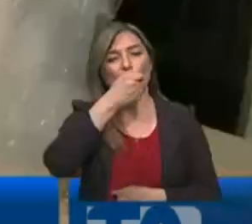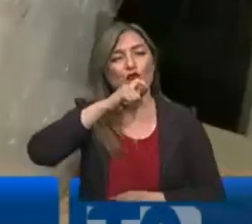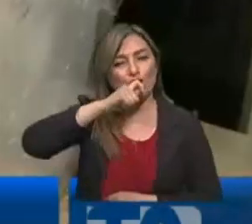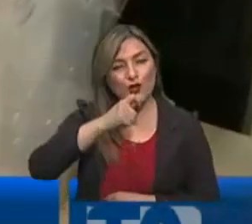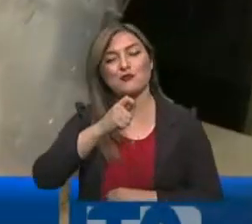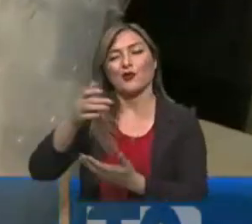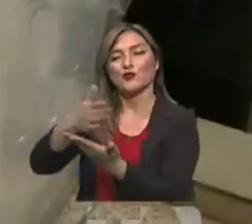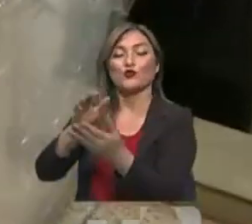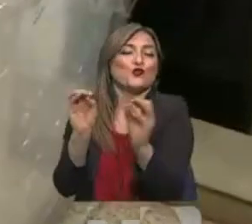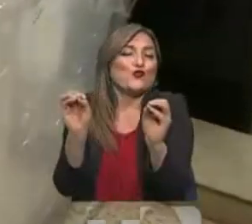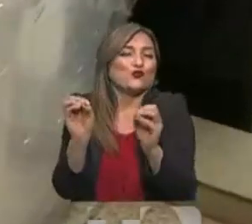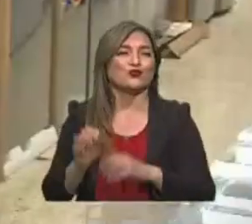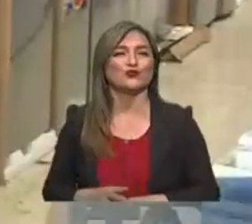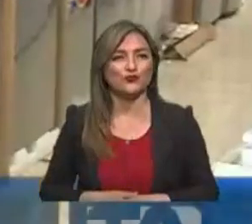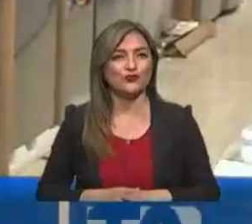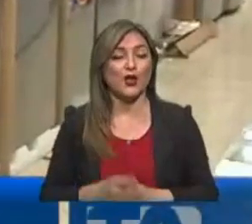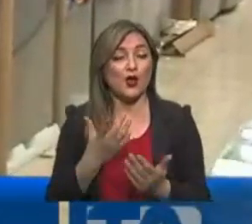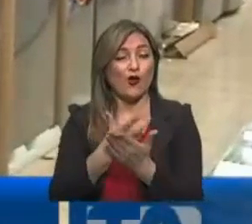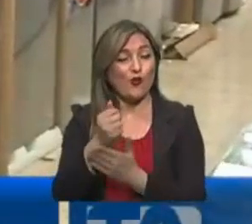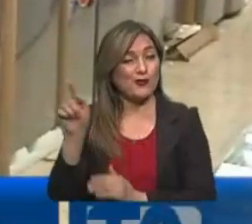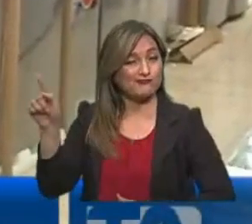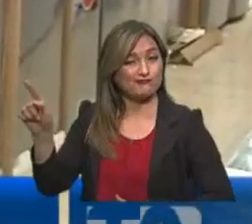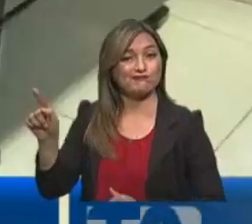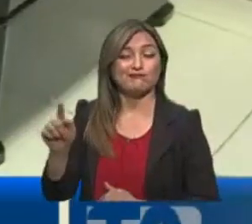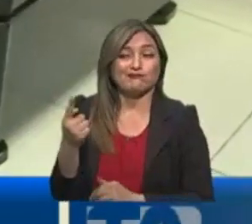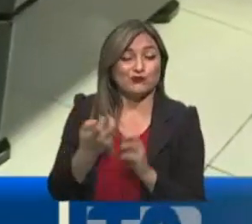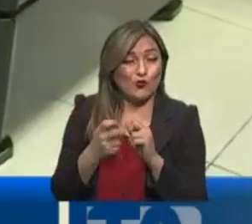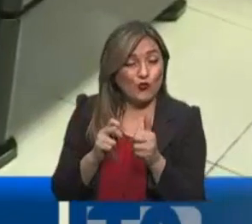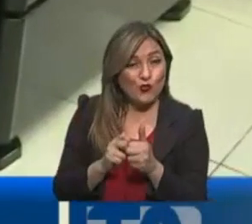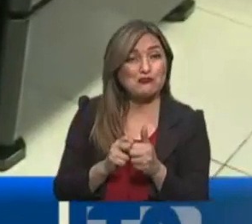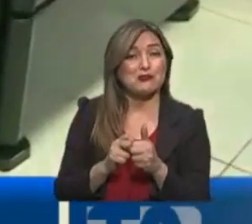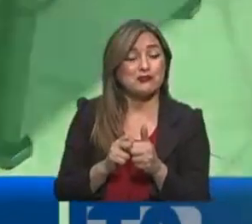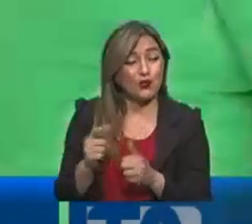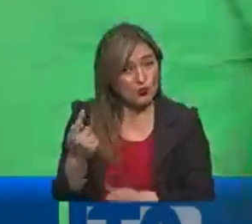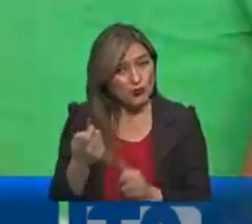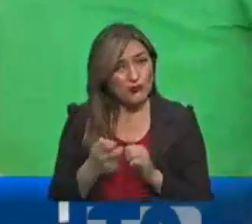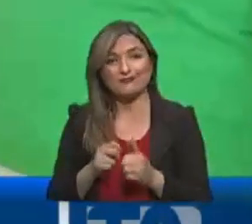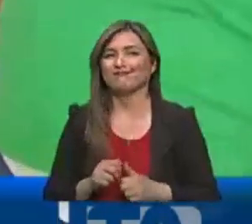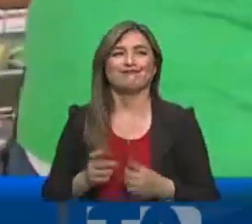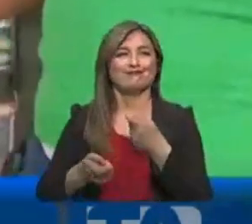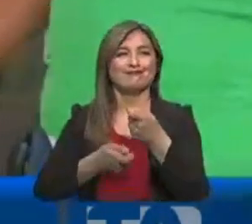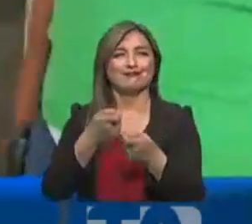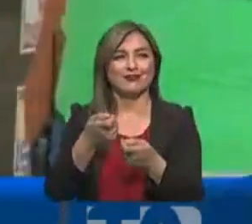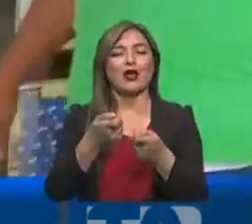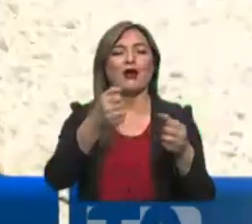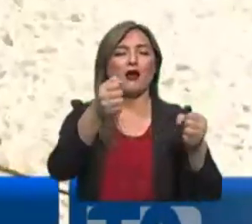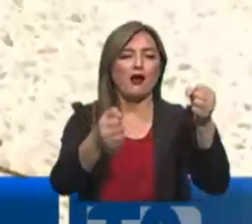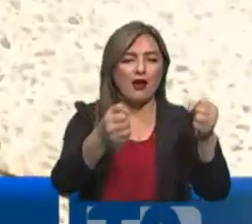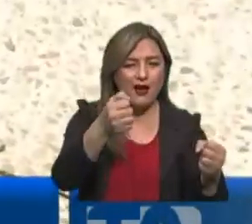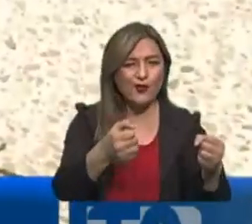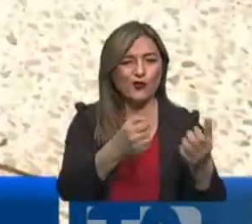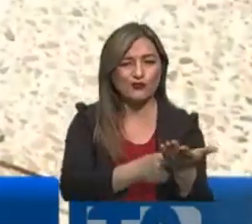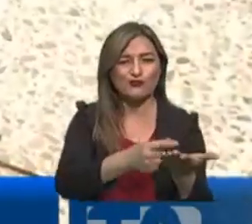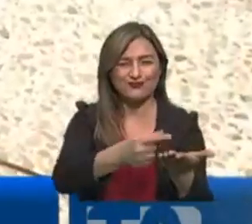no hay. Pero los importadores de electrodomésticos no son los únicos que tienen problemas para abastecerse. Quienes venden repuestos y piezas de